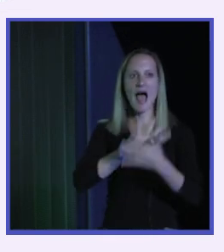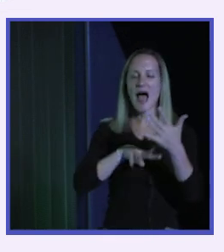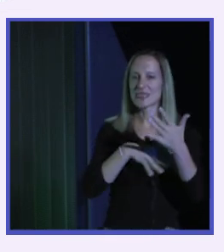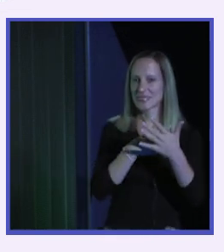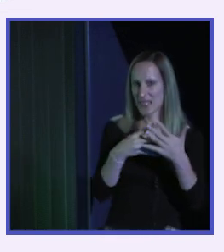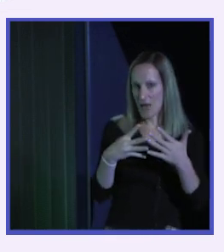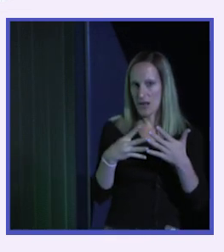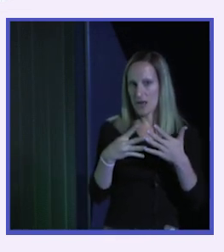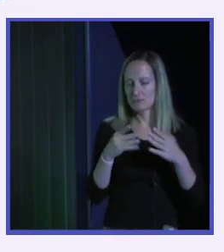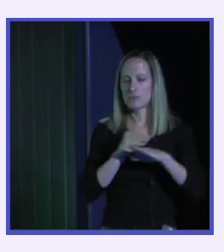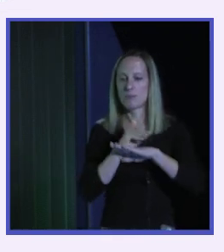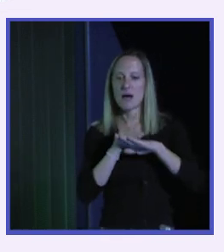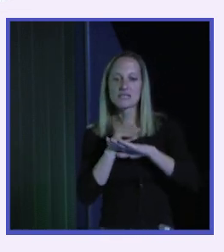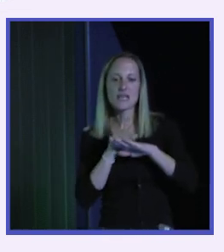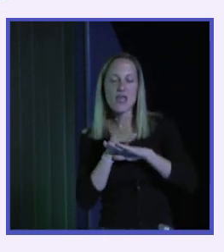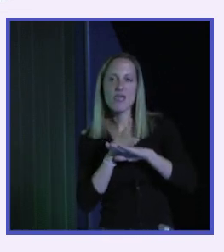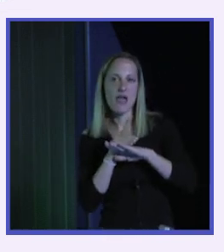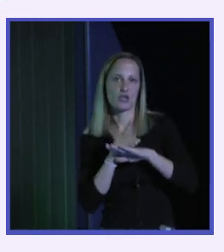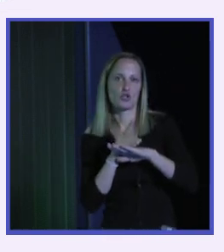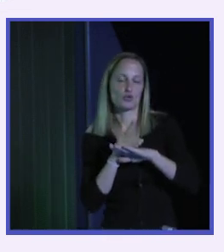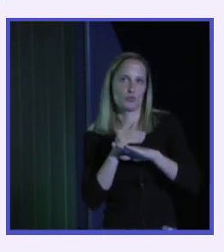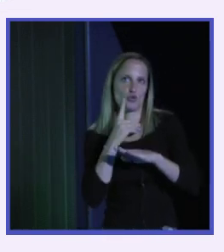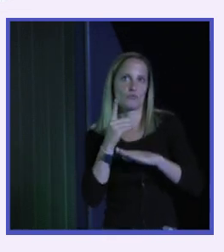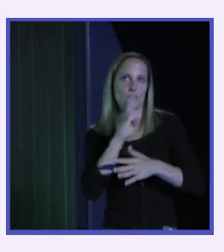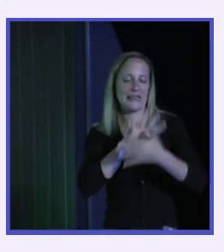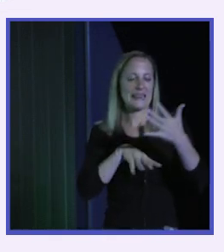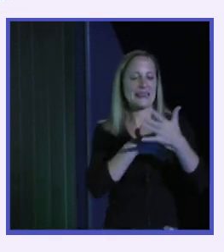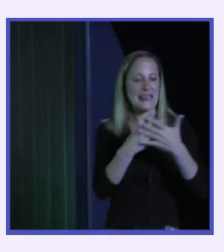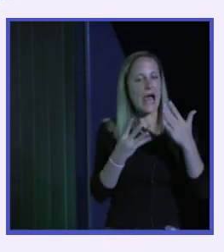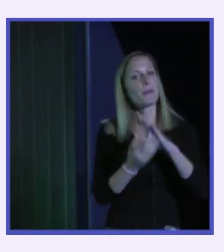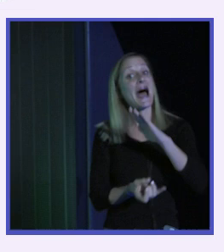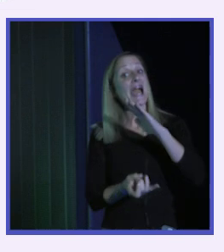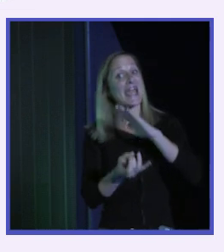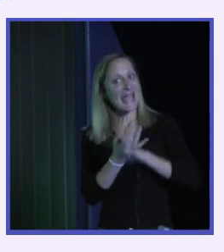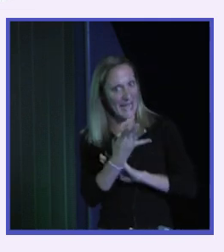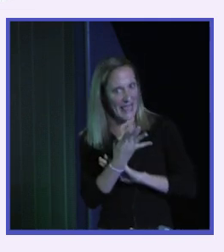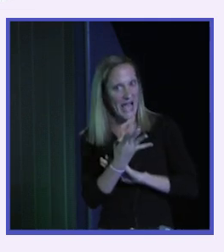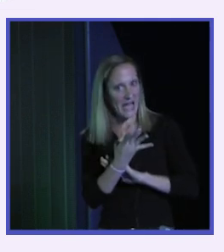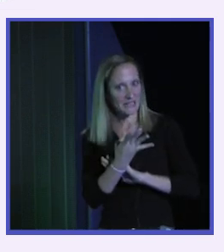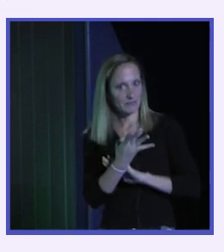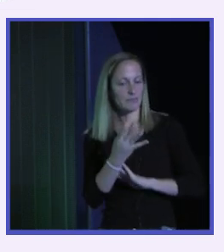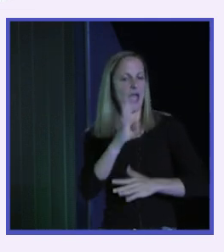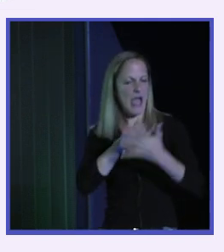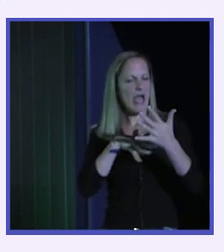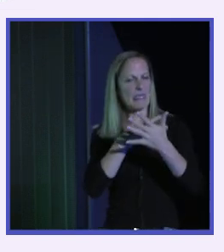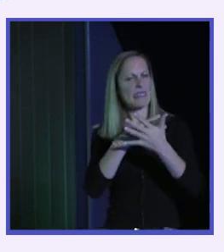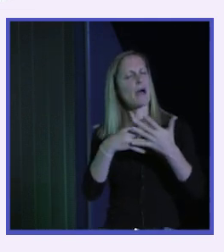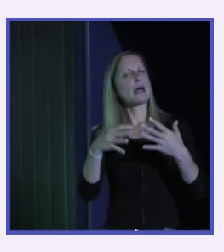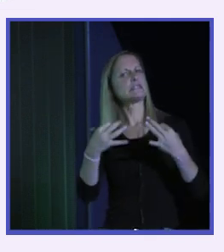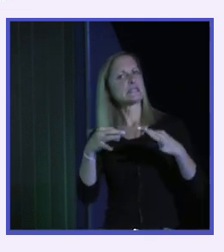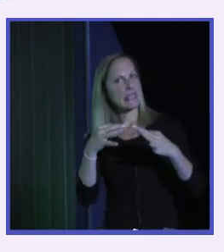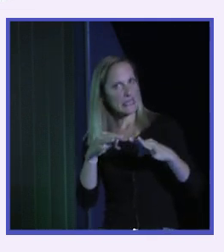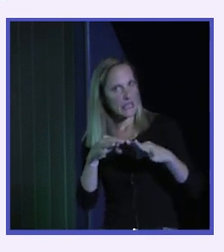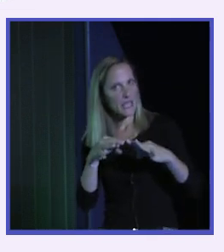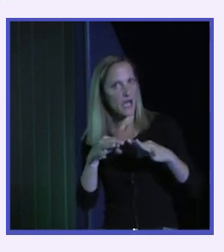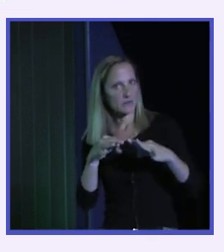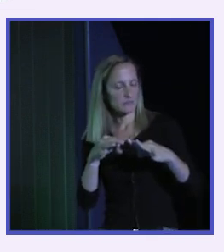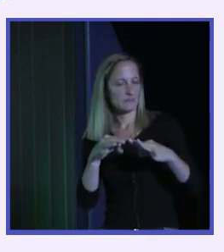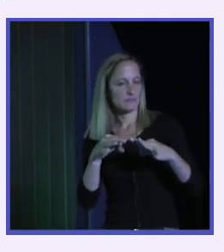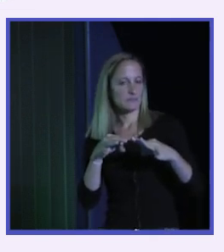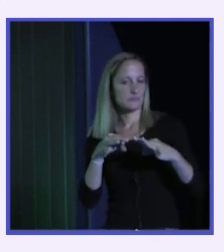de datos. Nos crea una tabla, ¿vale? Bastante sencilla, con el estocaje que tenemos